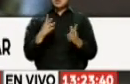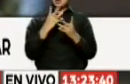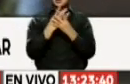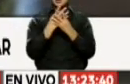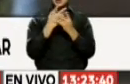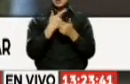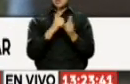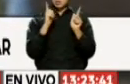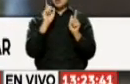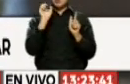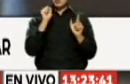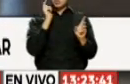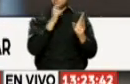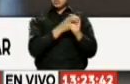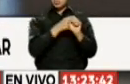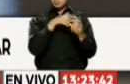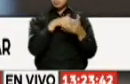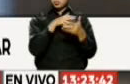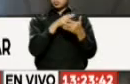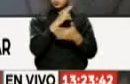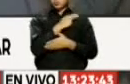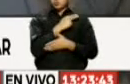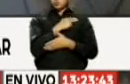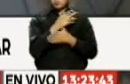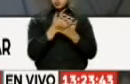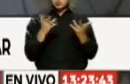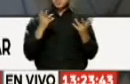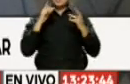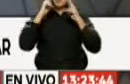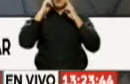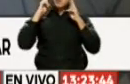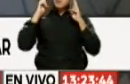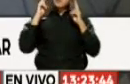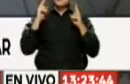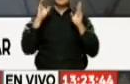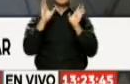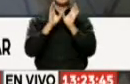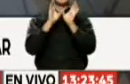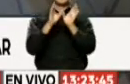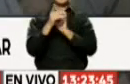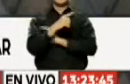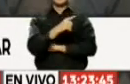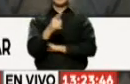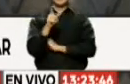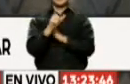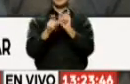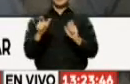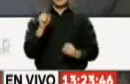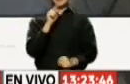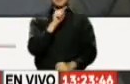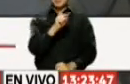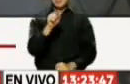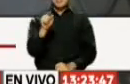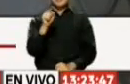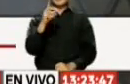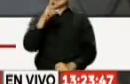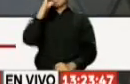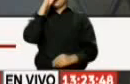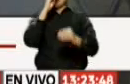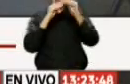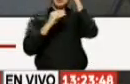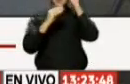centro, podría seguir sus estudios. Hacer reconocer estos certificados para que accedan a la